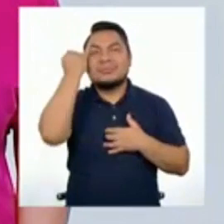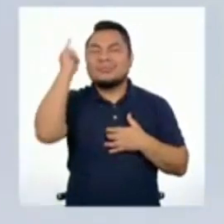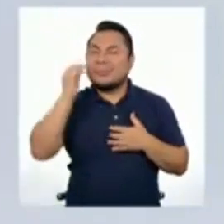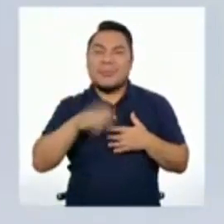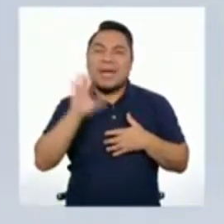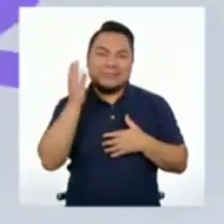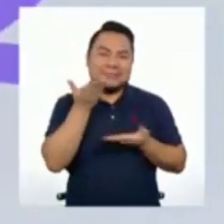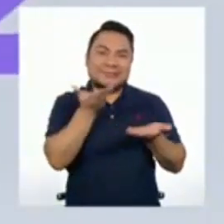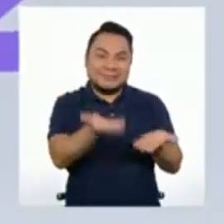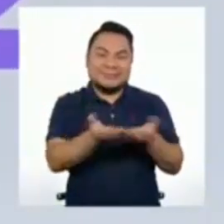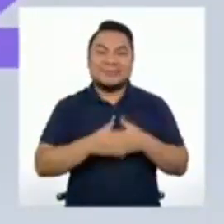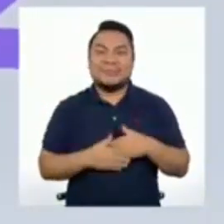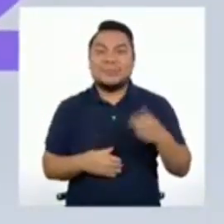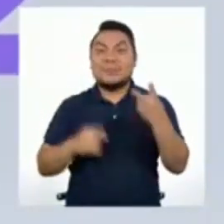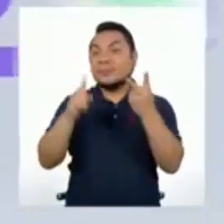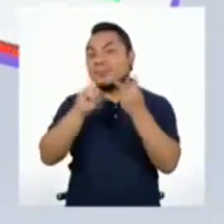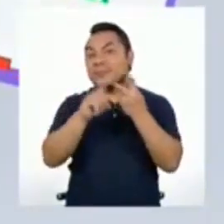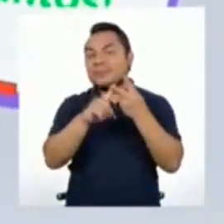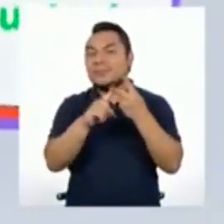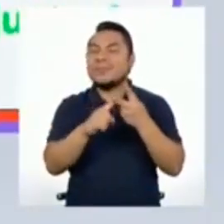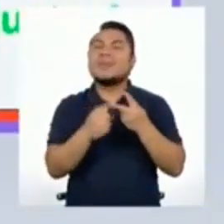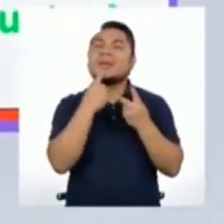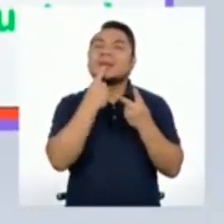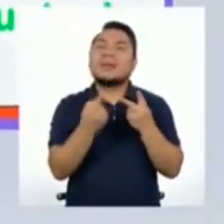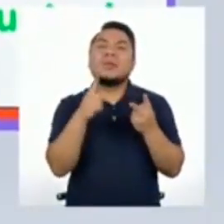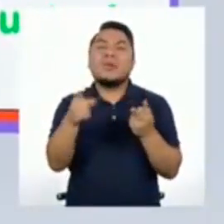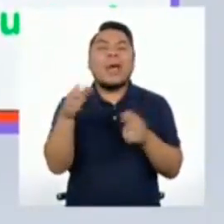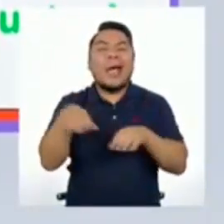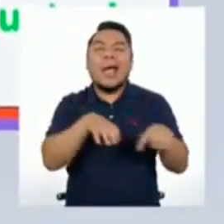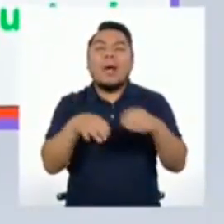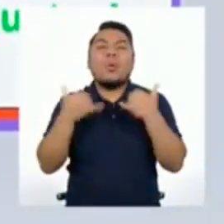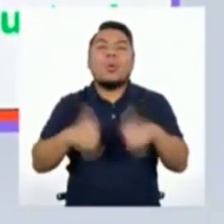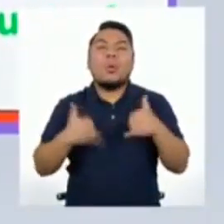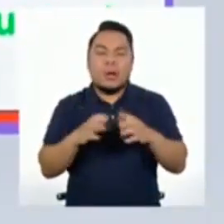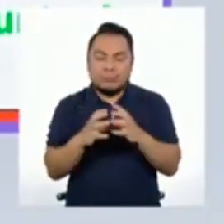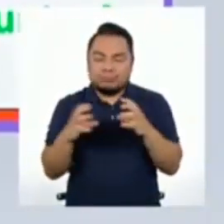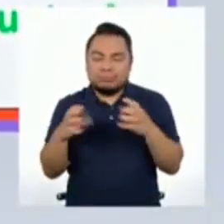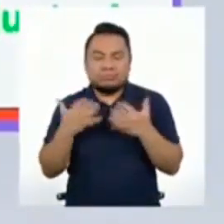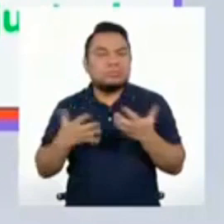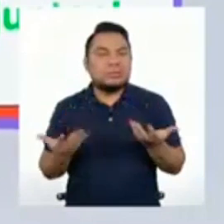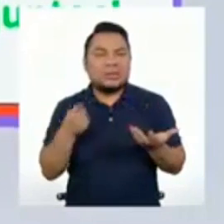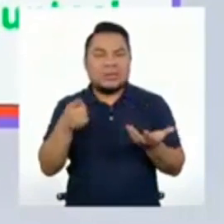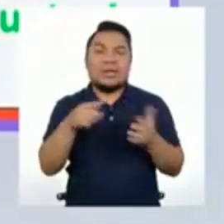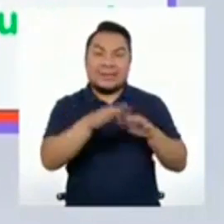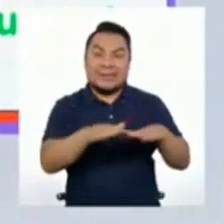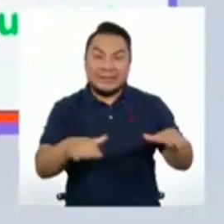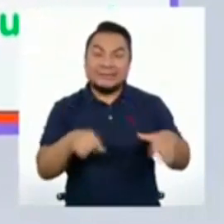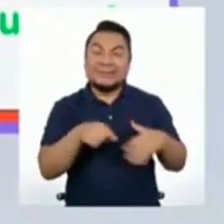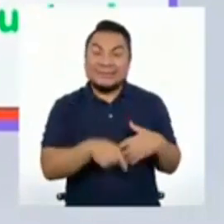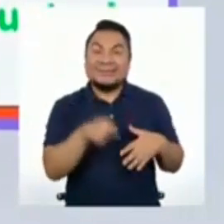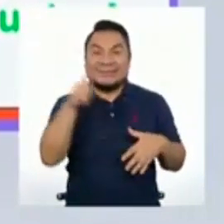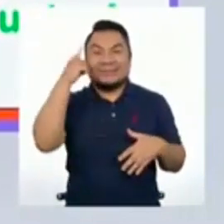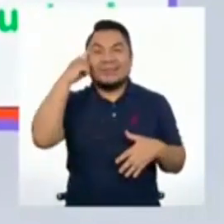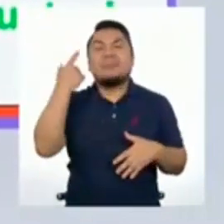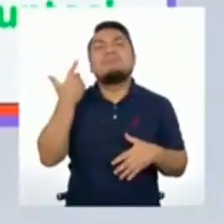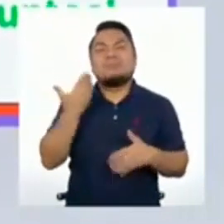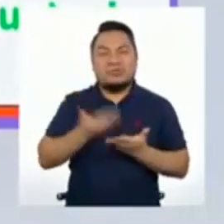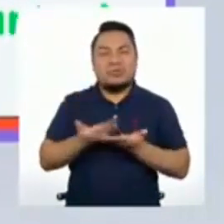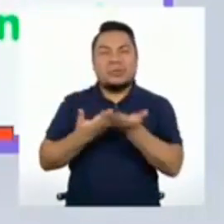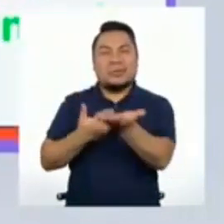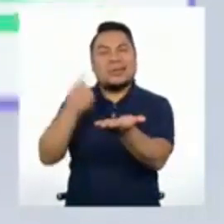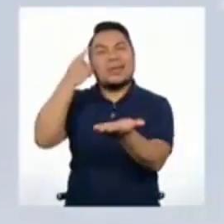máximo. 2. Elaboren un juguete junto con los pequeños de la casa. Aquí les doy algunas sugerencias sencillas y